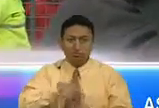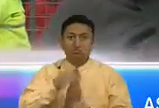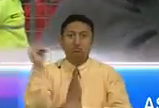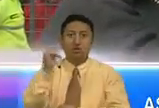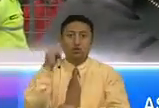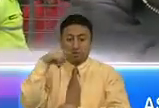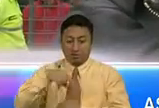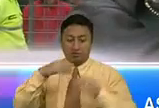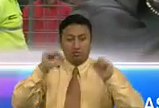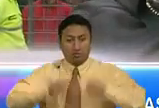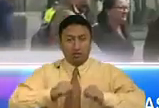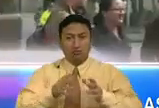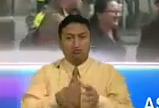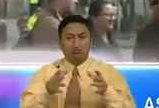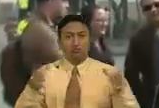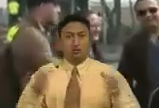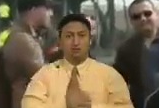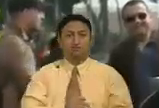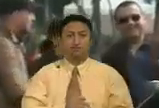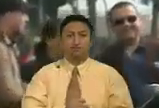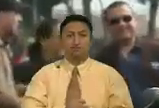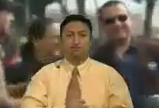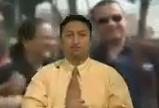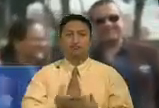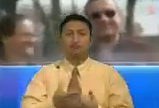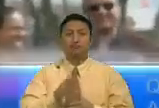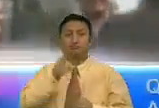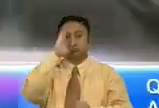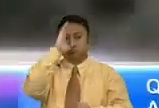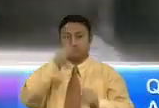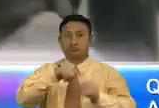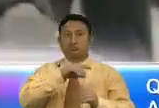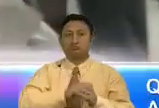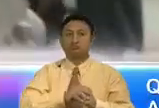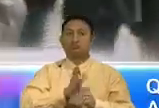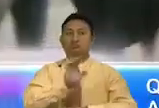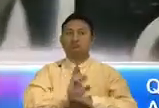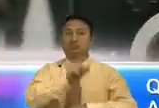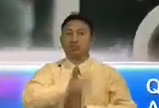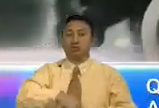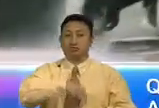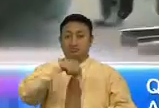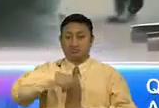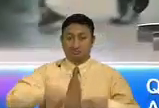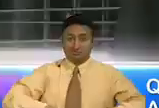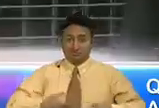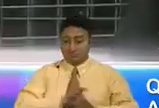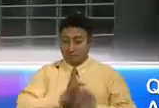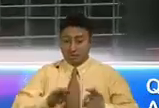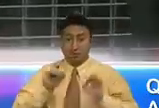pueda crecer en poco tiempo. El objetivo de esta modificación es que aquellos ecuatorianos que no residen en el país puedan crear contenido. Sin embargo,